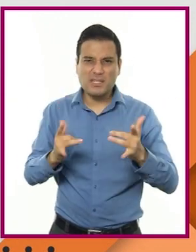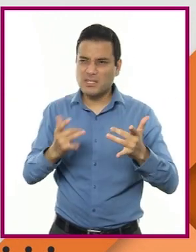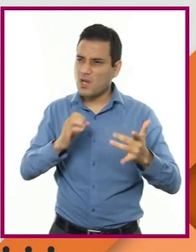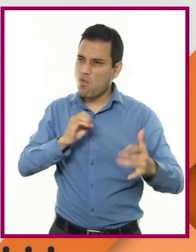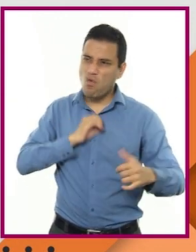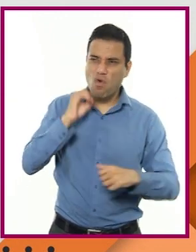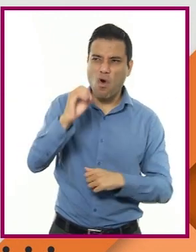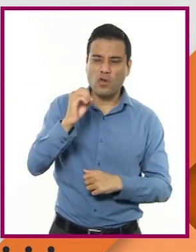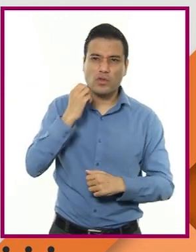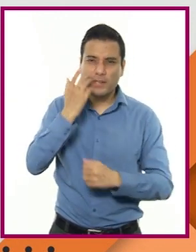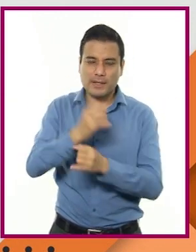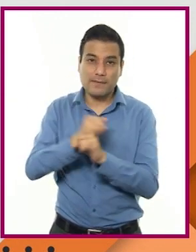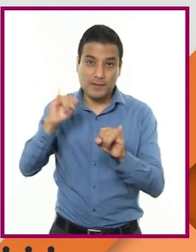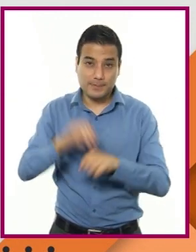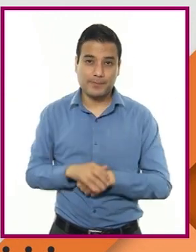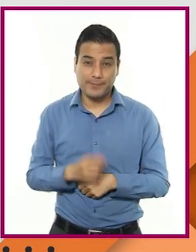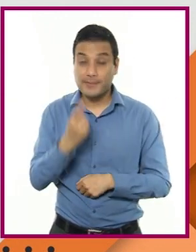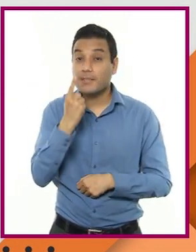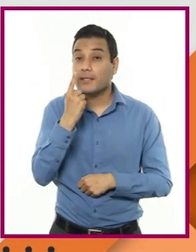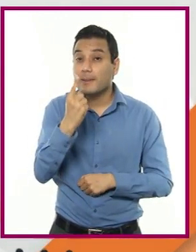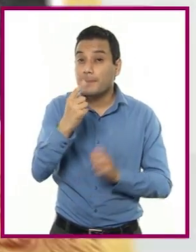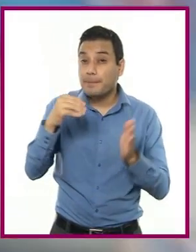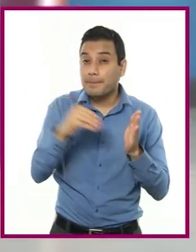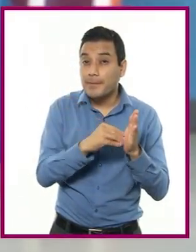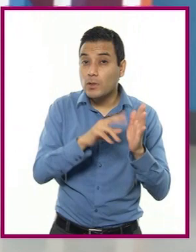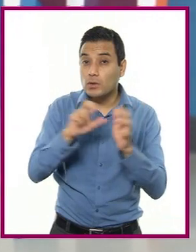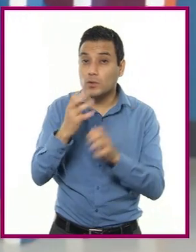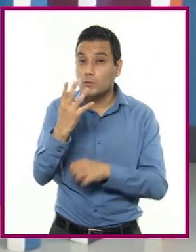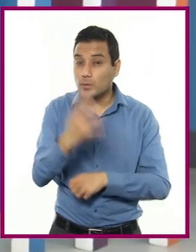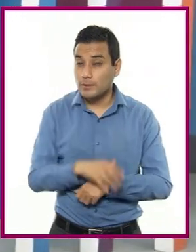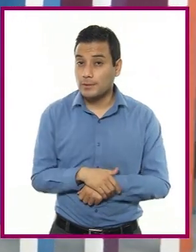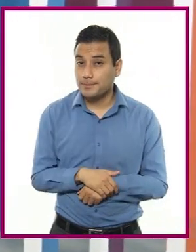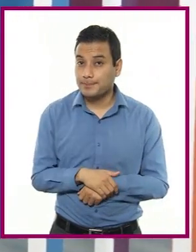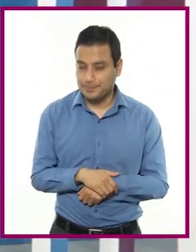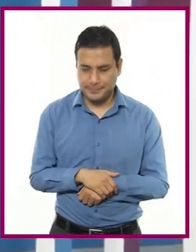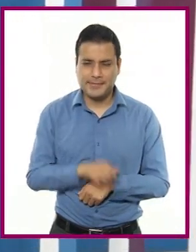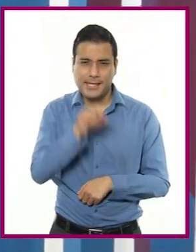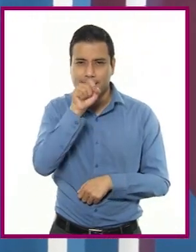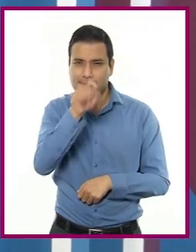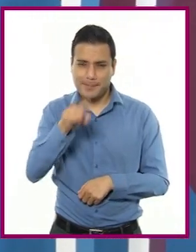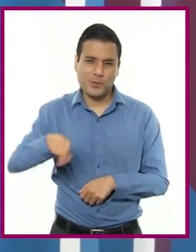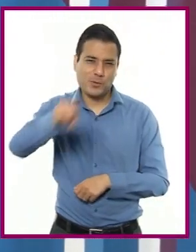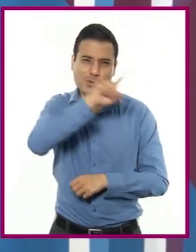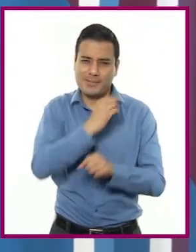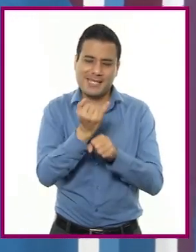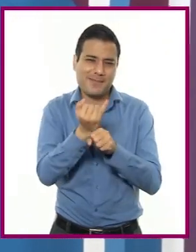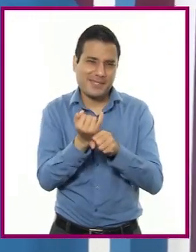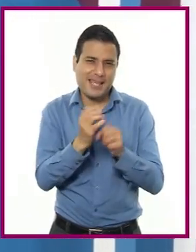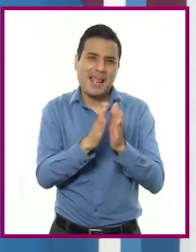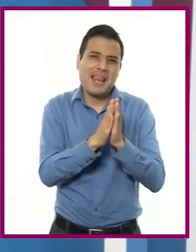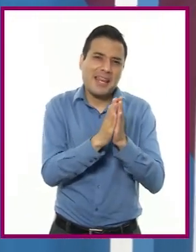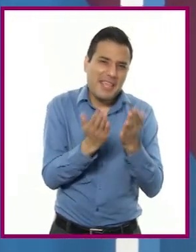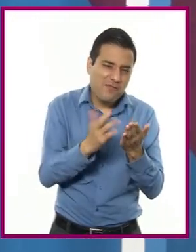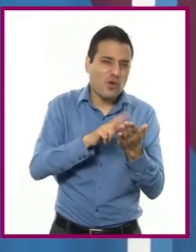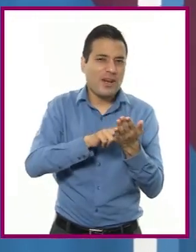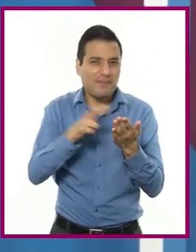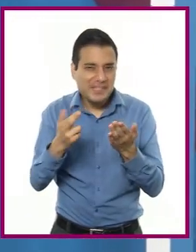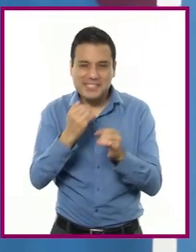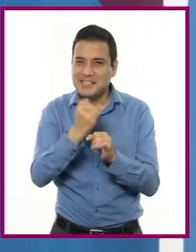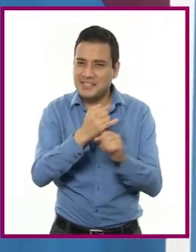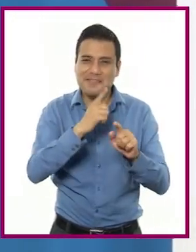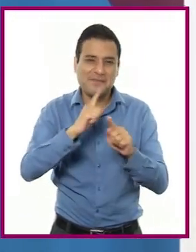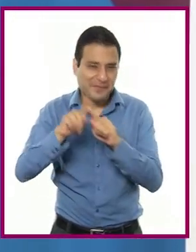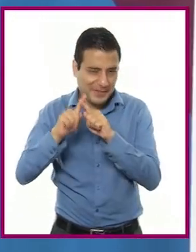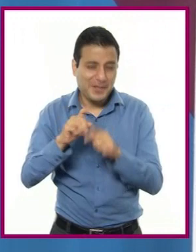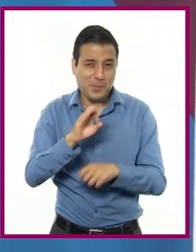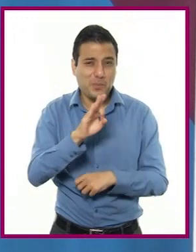su independencia en 1804. También podrán consultar otras fuentes bibliográficas, digitales y